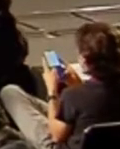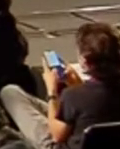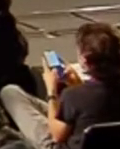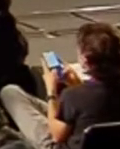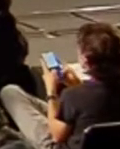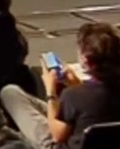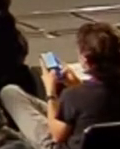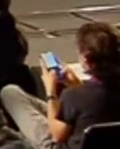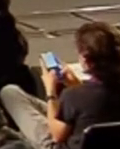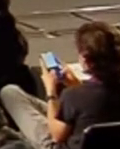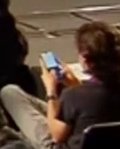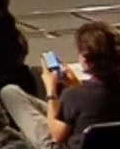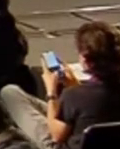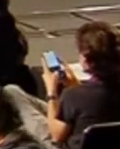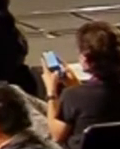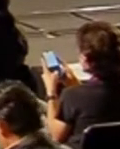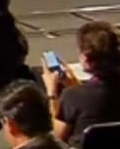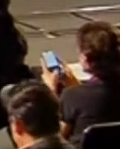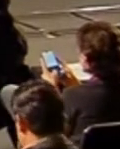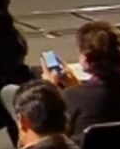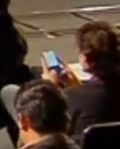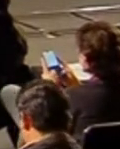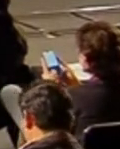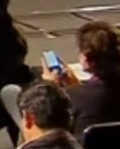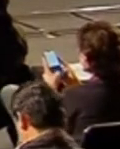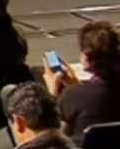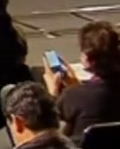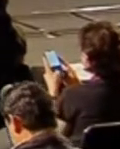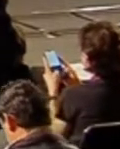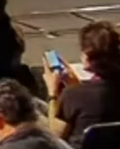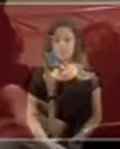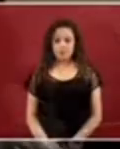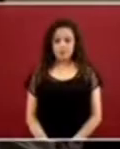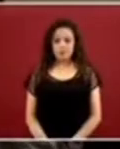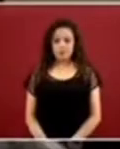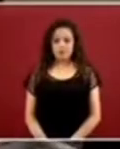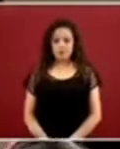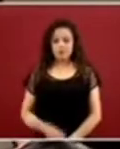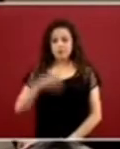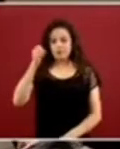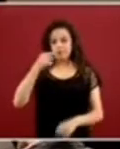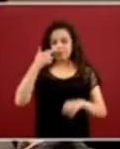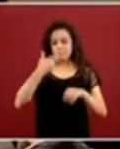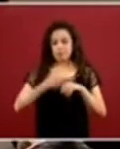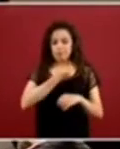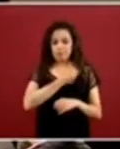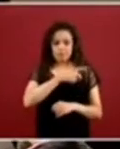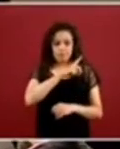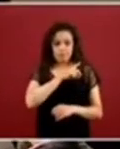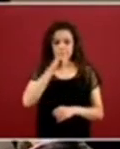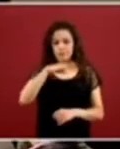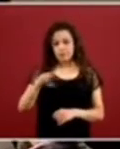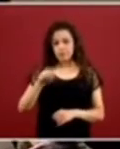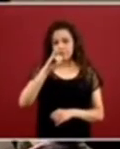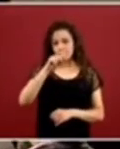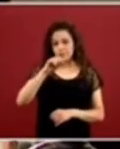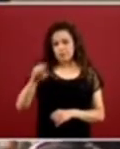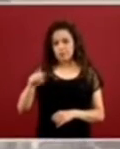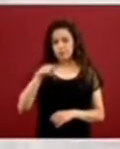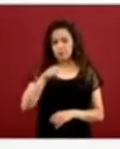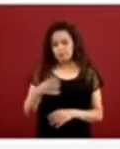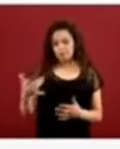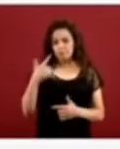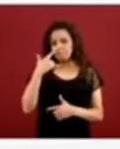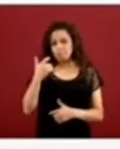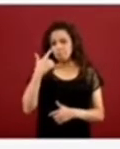el INSABI, el ISSSTE, por supuesto, el IMSS, trabajamos en la creación de esta convocatoria que se expone a